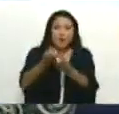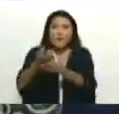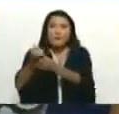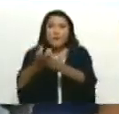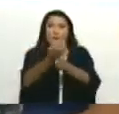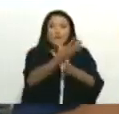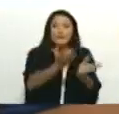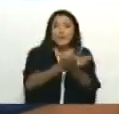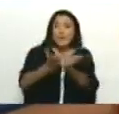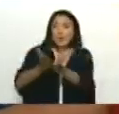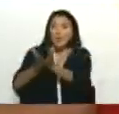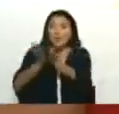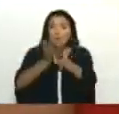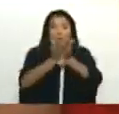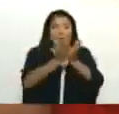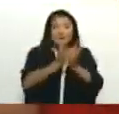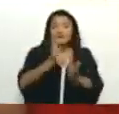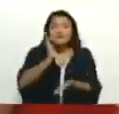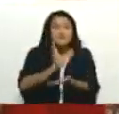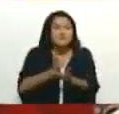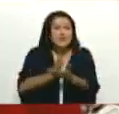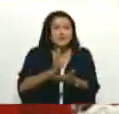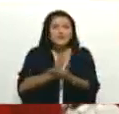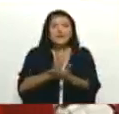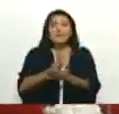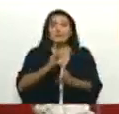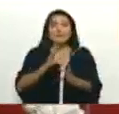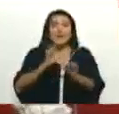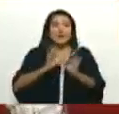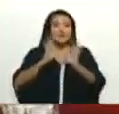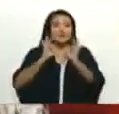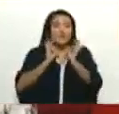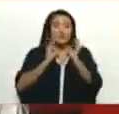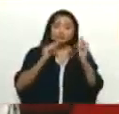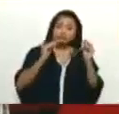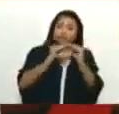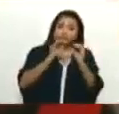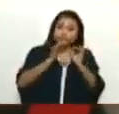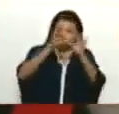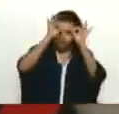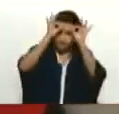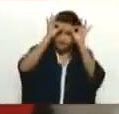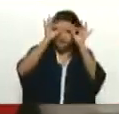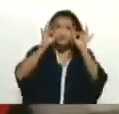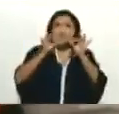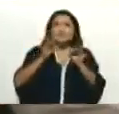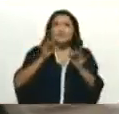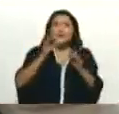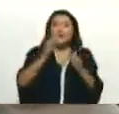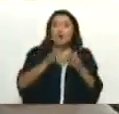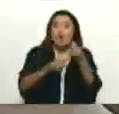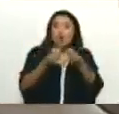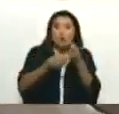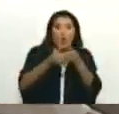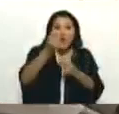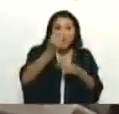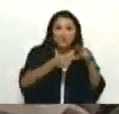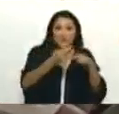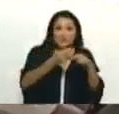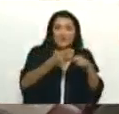y formación, porque él estaba seguro, como Rodríguez, de que para hacer una revolución teníamos que formar